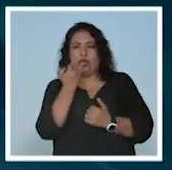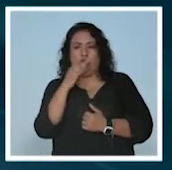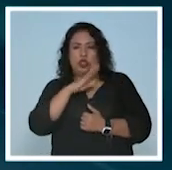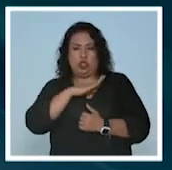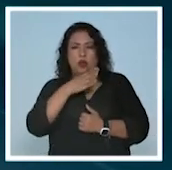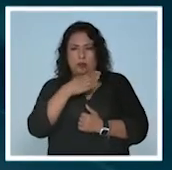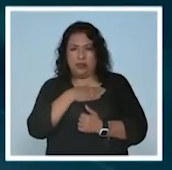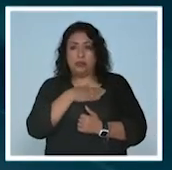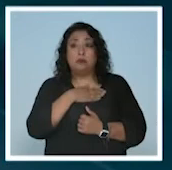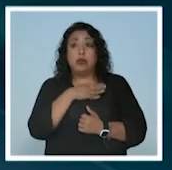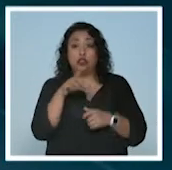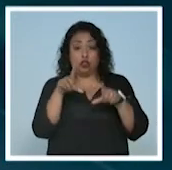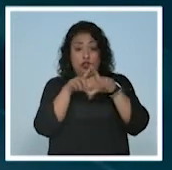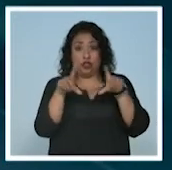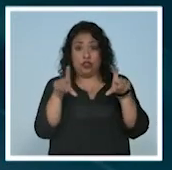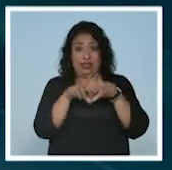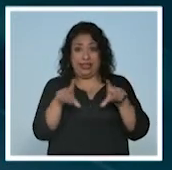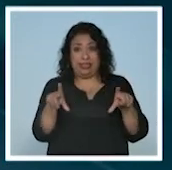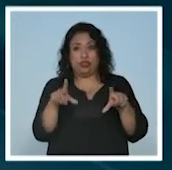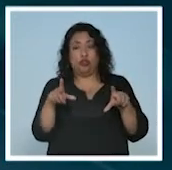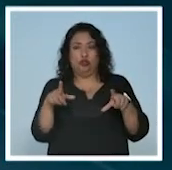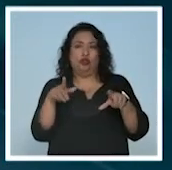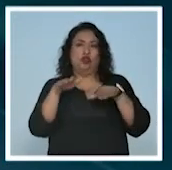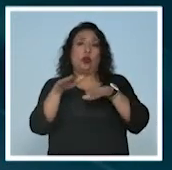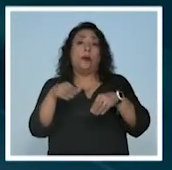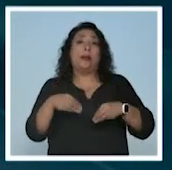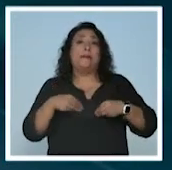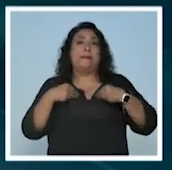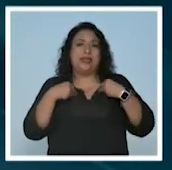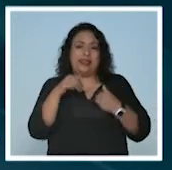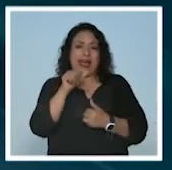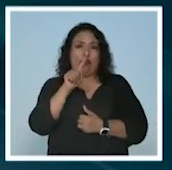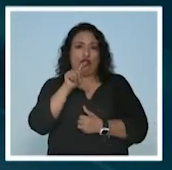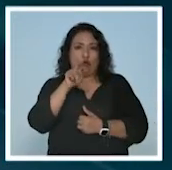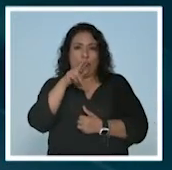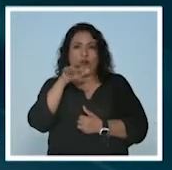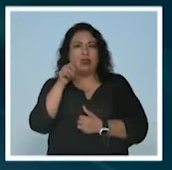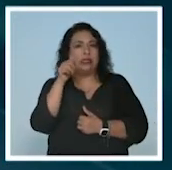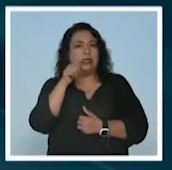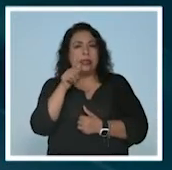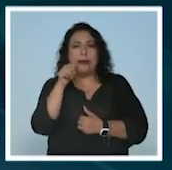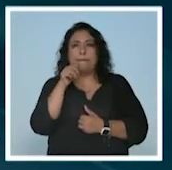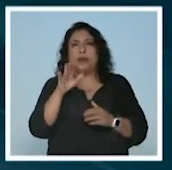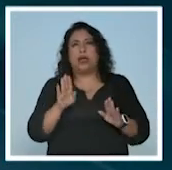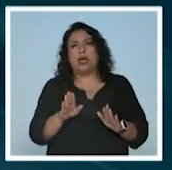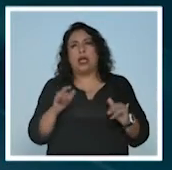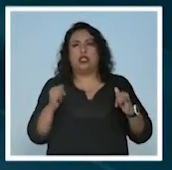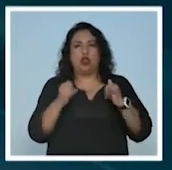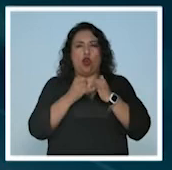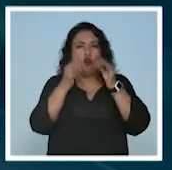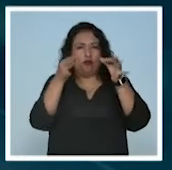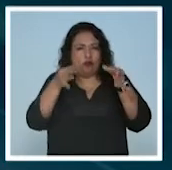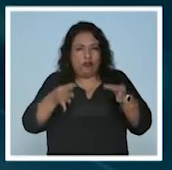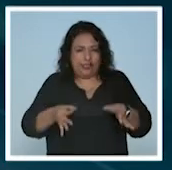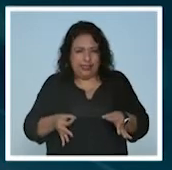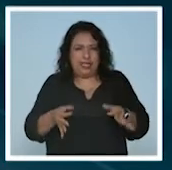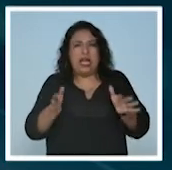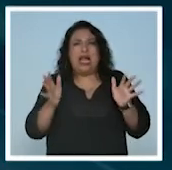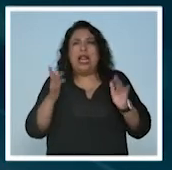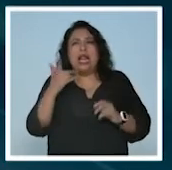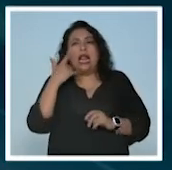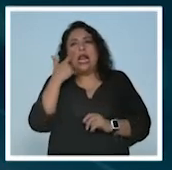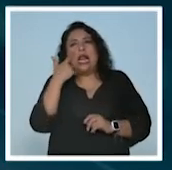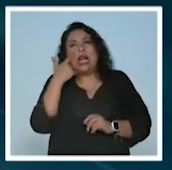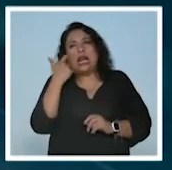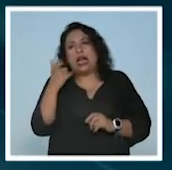hispanoamericana, los textos autobiográficos cobran siempre un carácter institucional, oficial. Es muy raro,